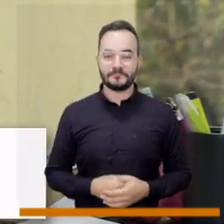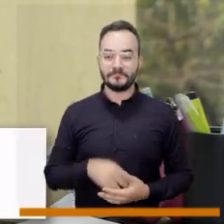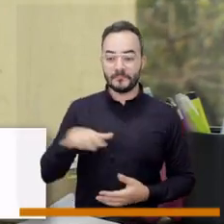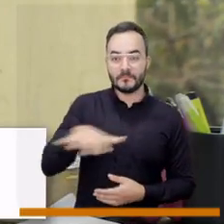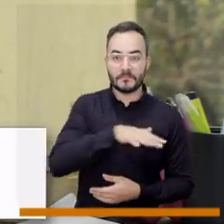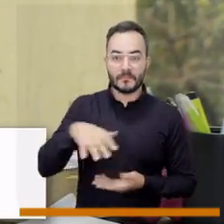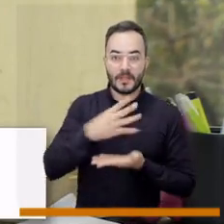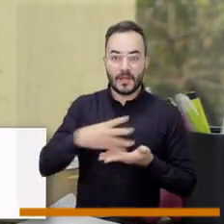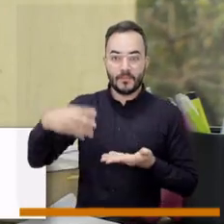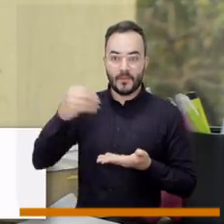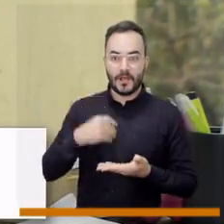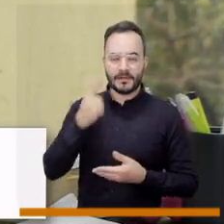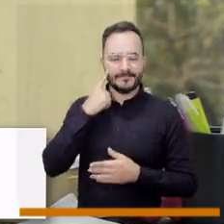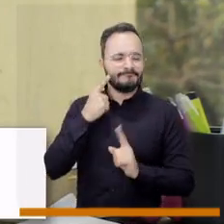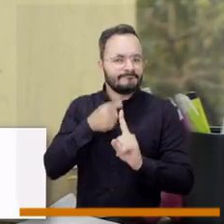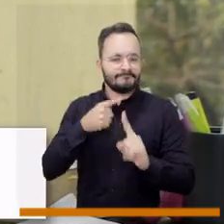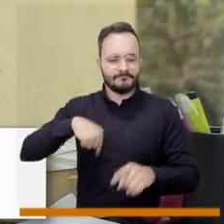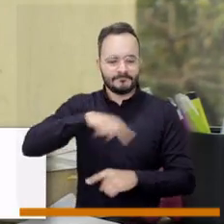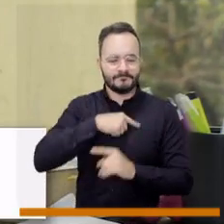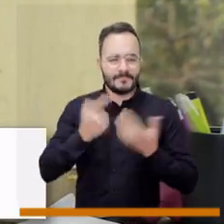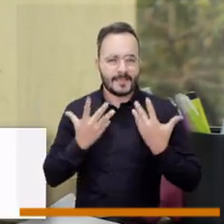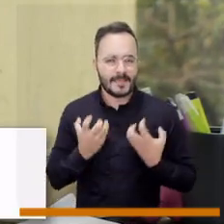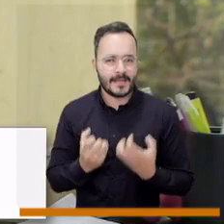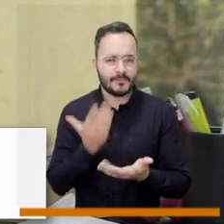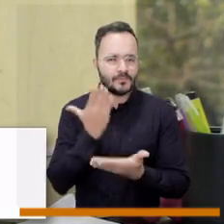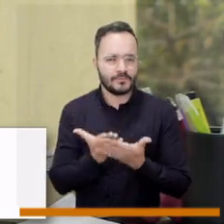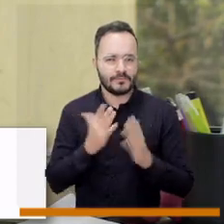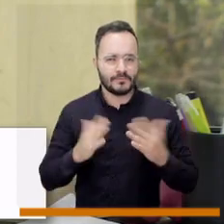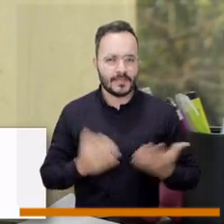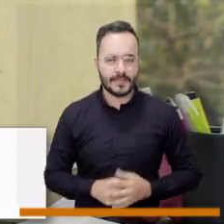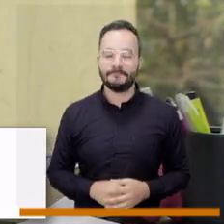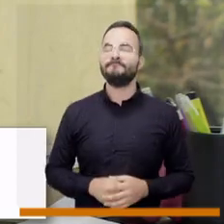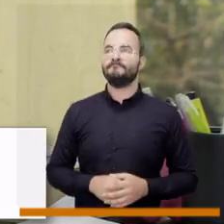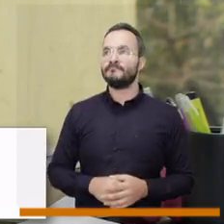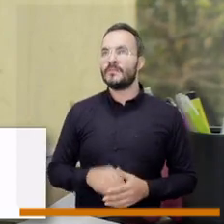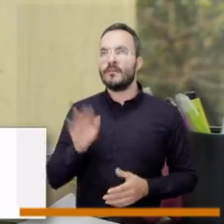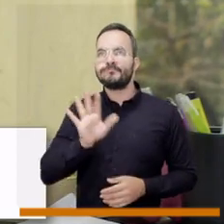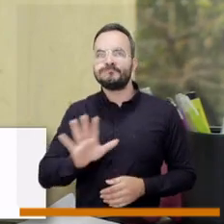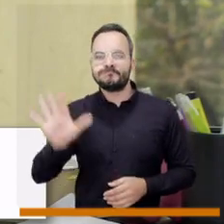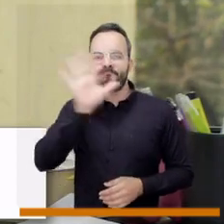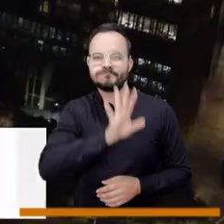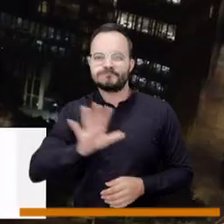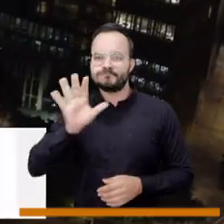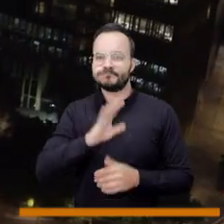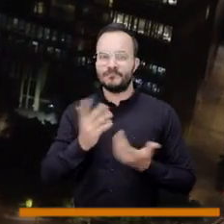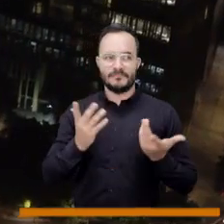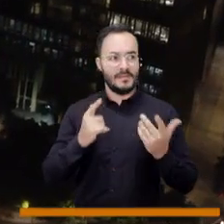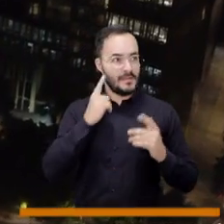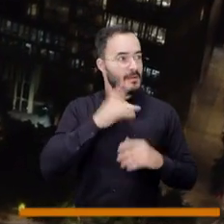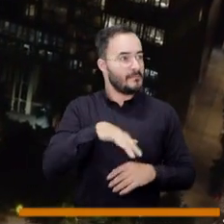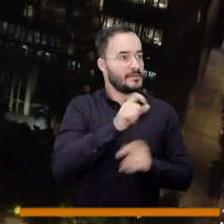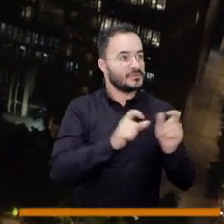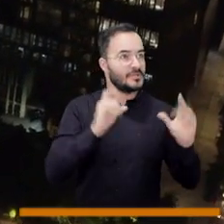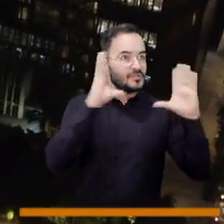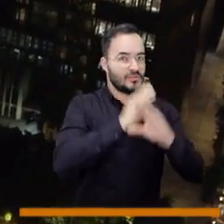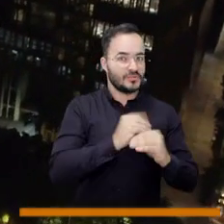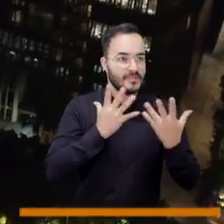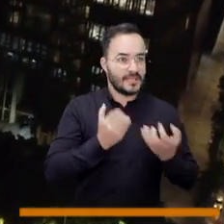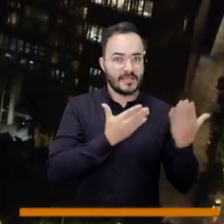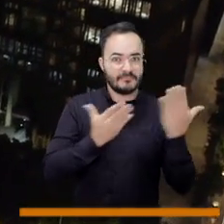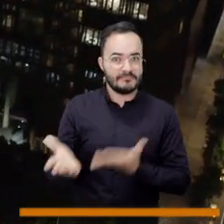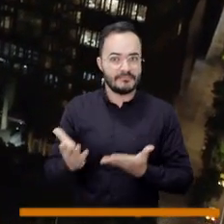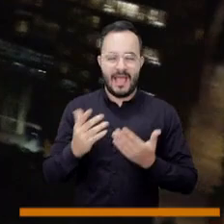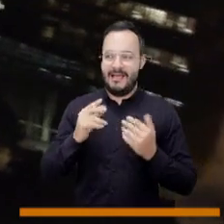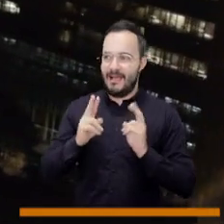estamos buscando es terminar de hacer un polo turístico en las noches de Medellín. Que la ciudadanía de Medellín,